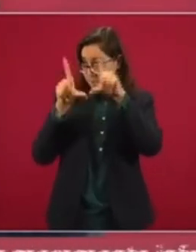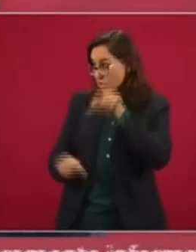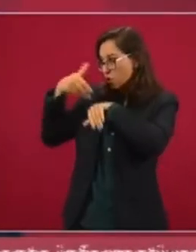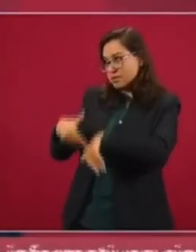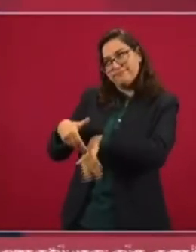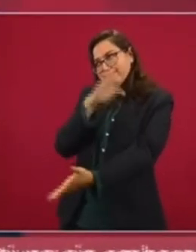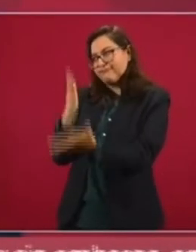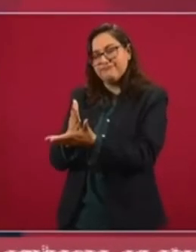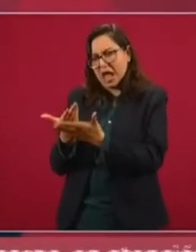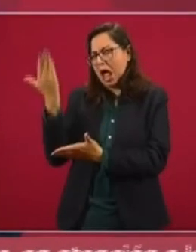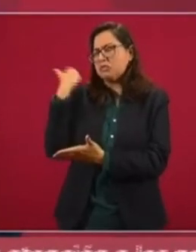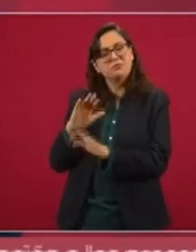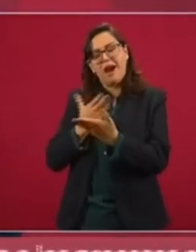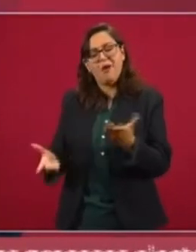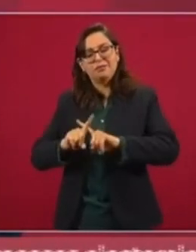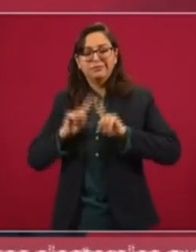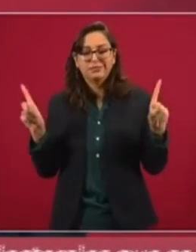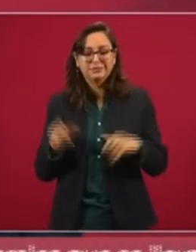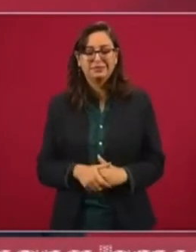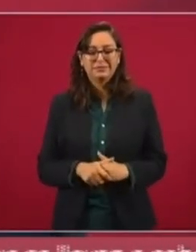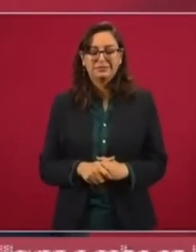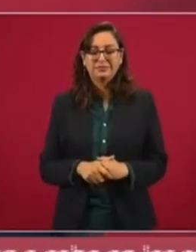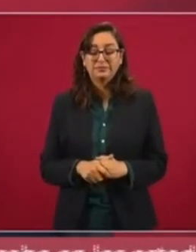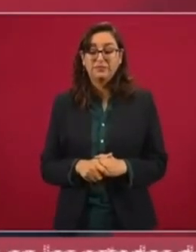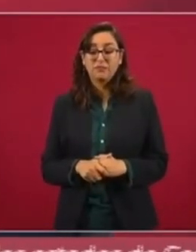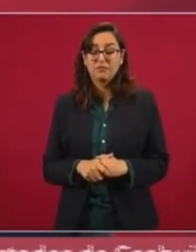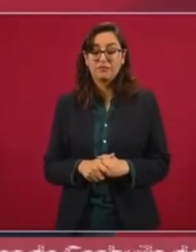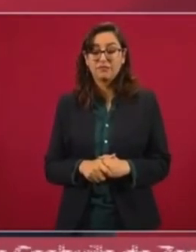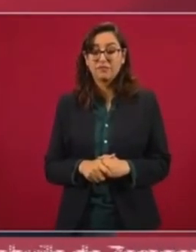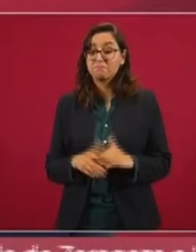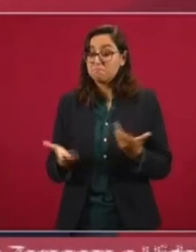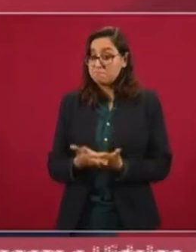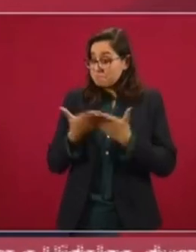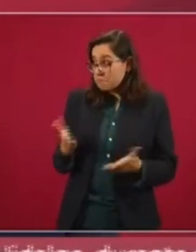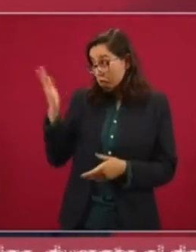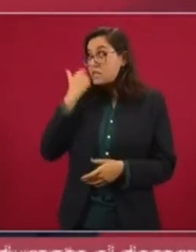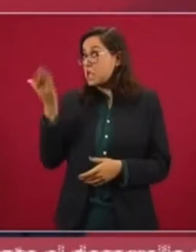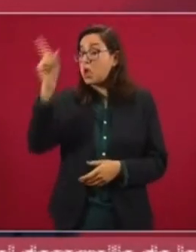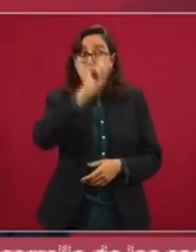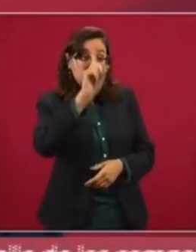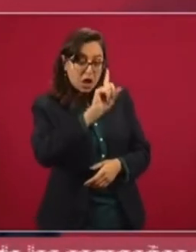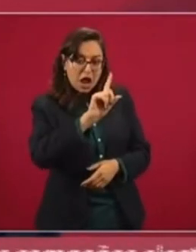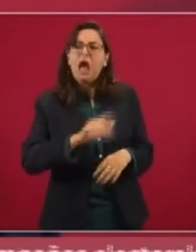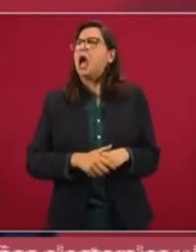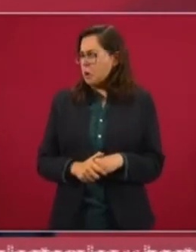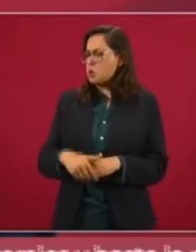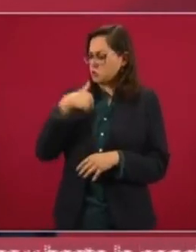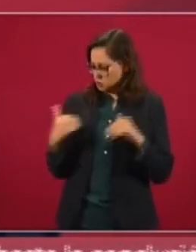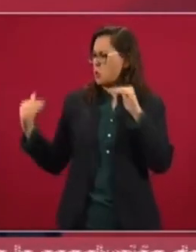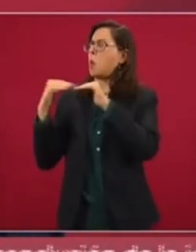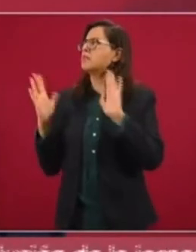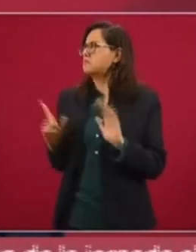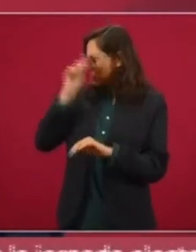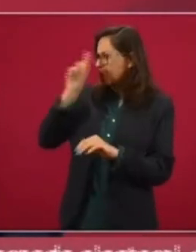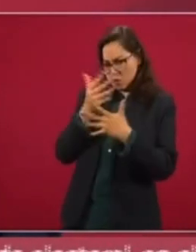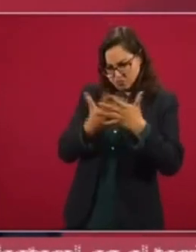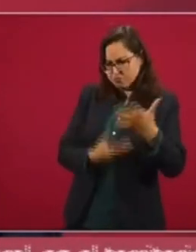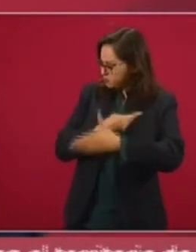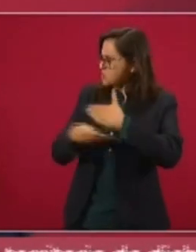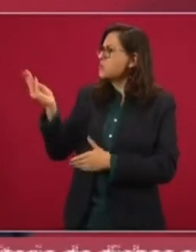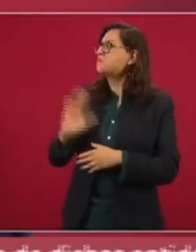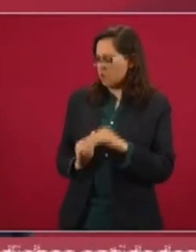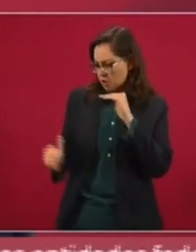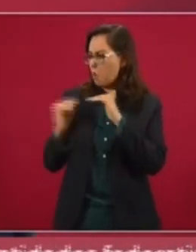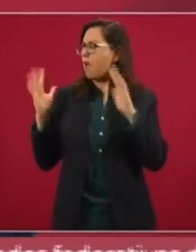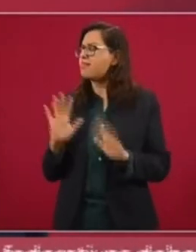México, como era antes. Ahora, si quieren hacernos recomendaciones, pues yo también les voy a mandar mi pliego